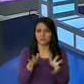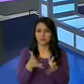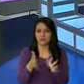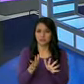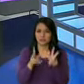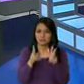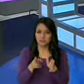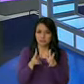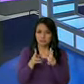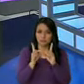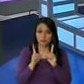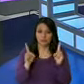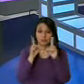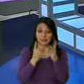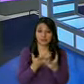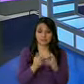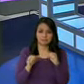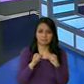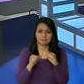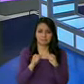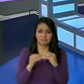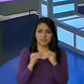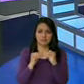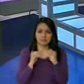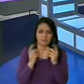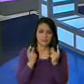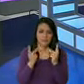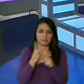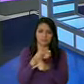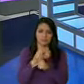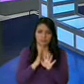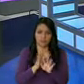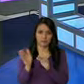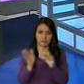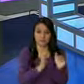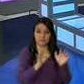mismos datos. Esperamos más agilidad por parte del Consejo Nacional Electoral.